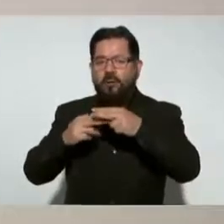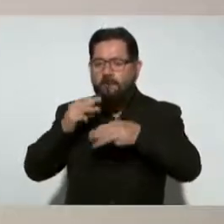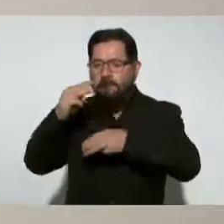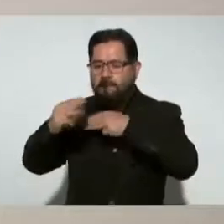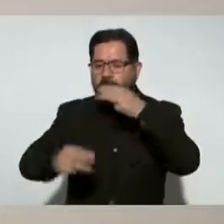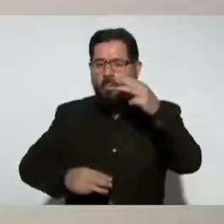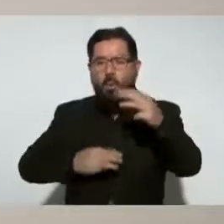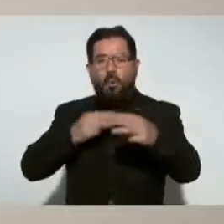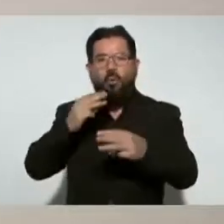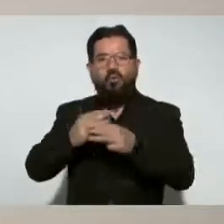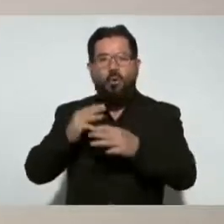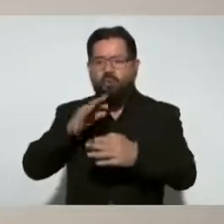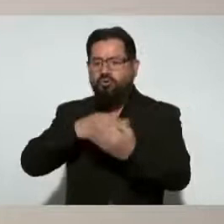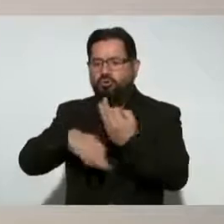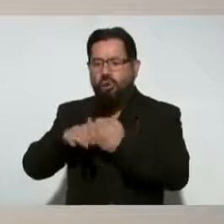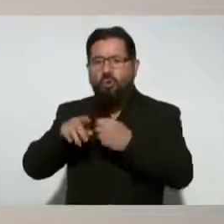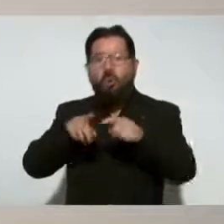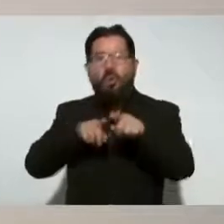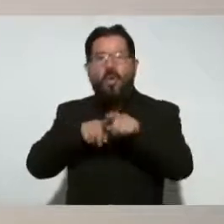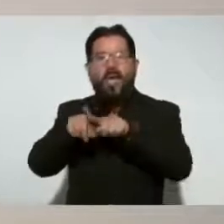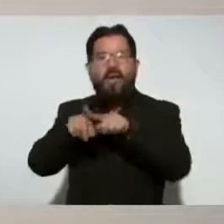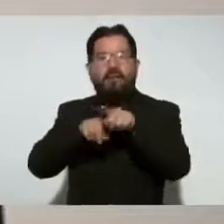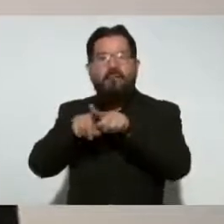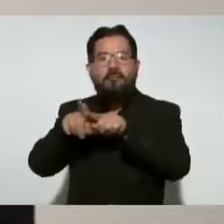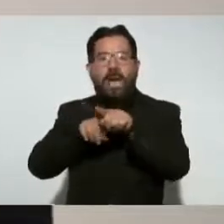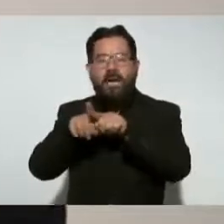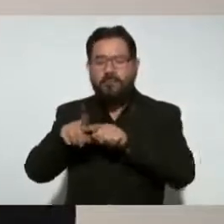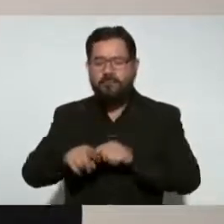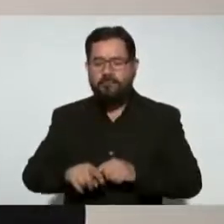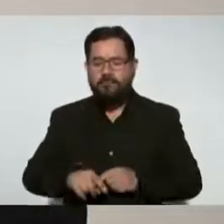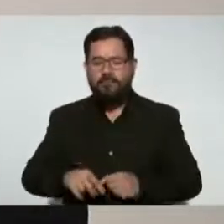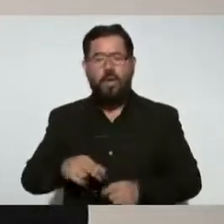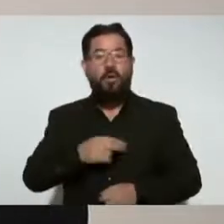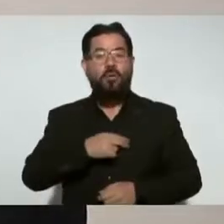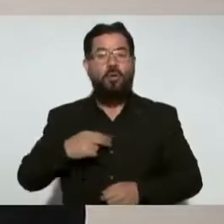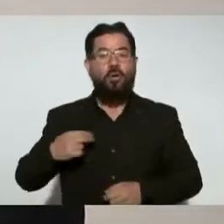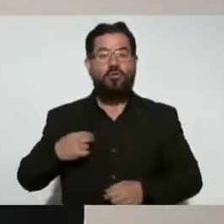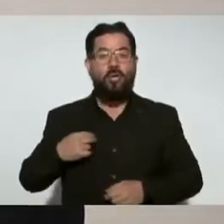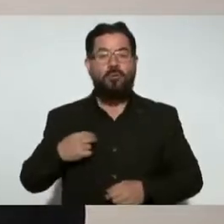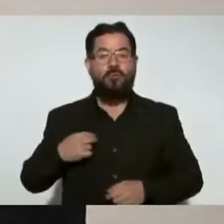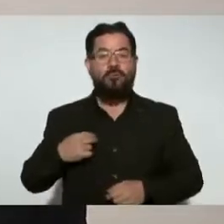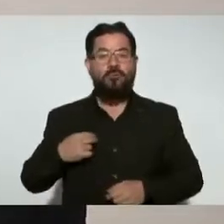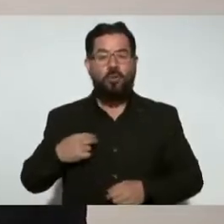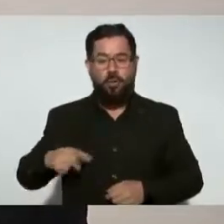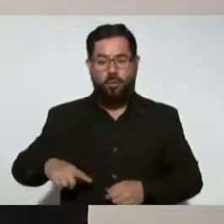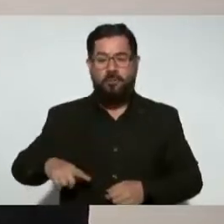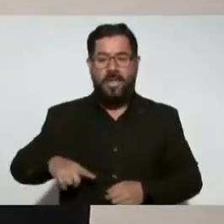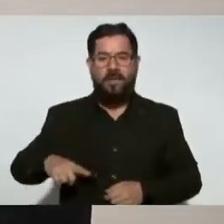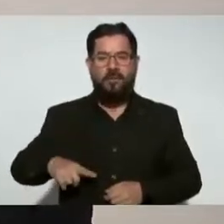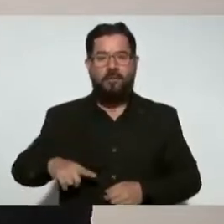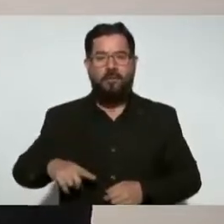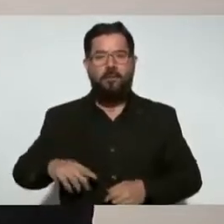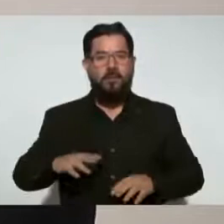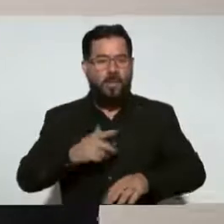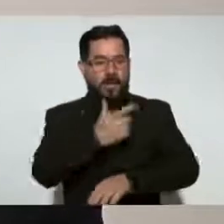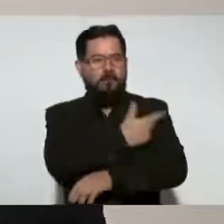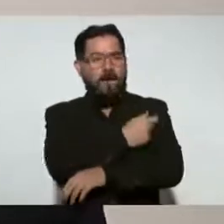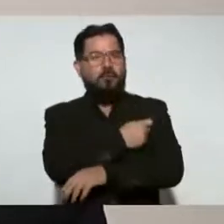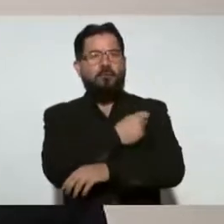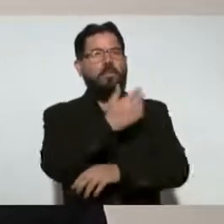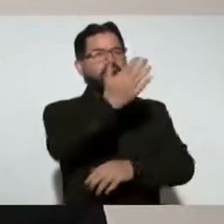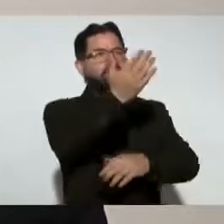Nosotros estamos consiguiendo la vacuna. Yo estoy